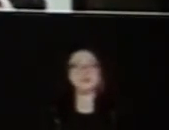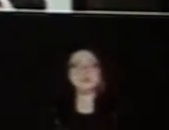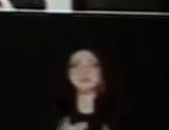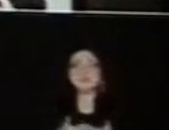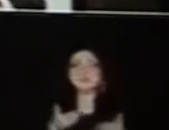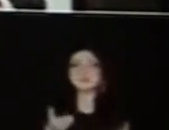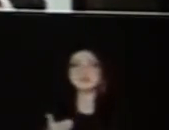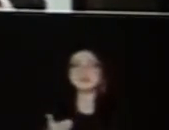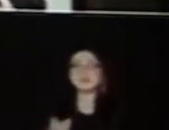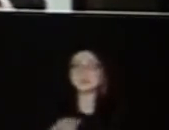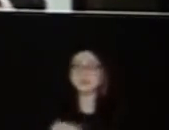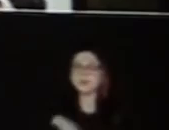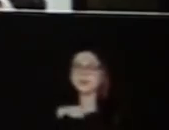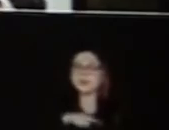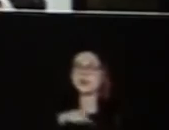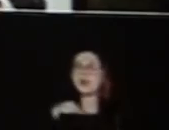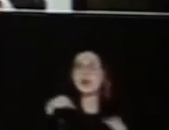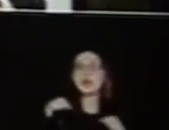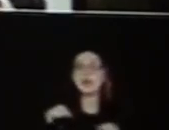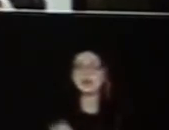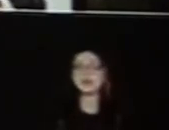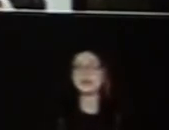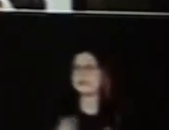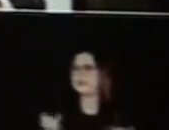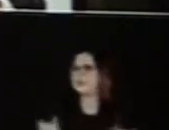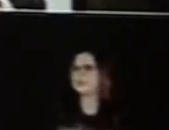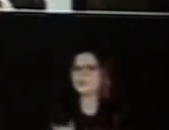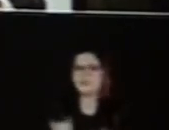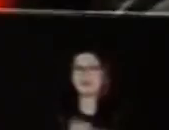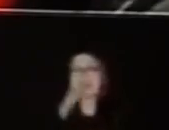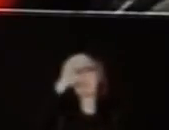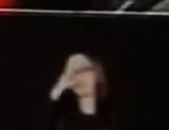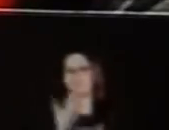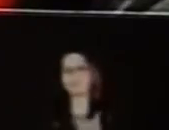Hemos padecido ya ese atropello